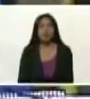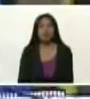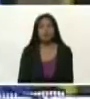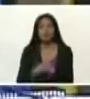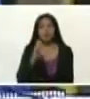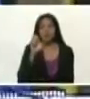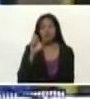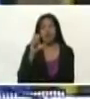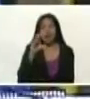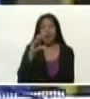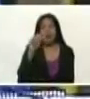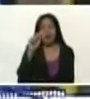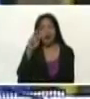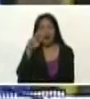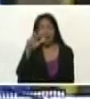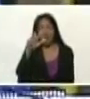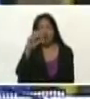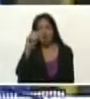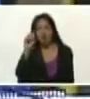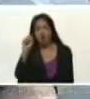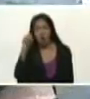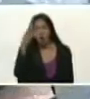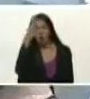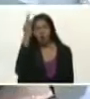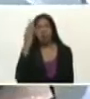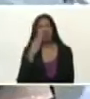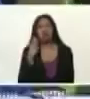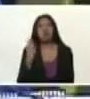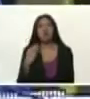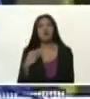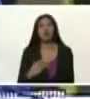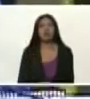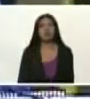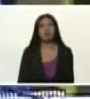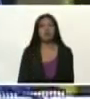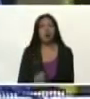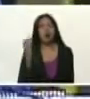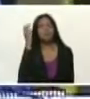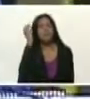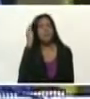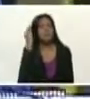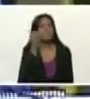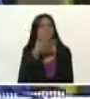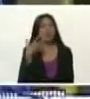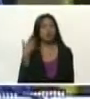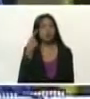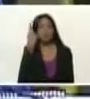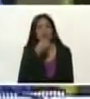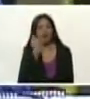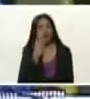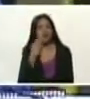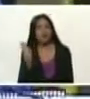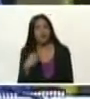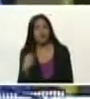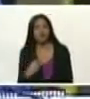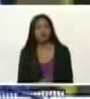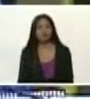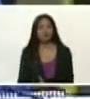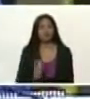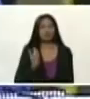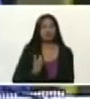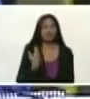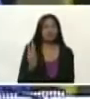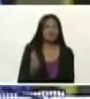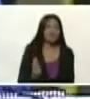Carlos Aguilón, concejal, joven. Ya le han salido canas, aunque se ve que tiene cara de muchacho. Sufre mucho.